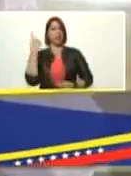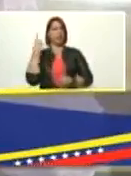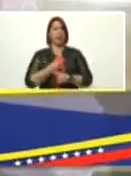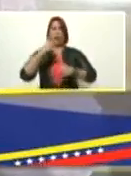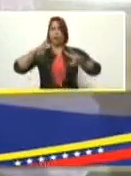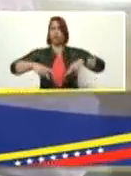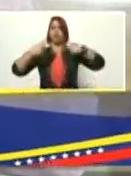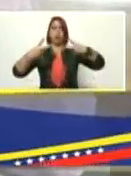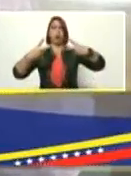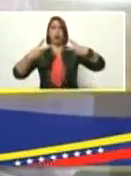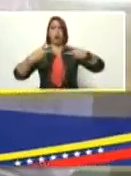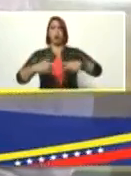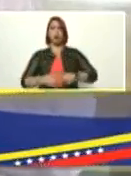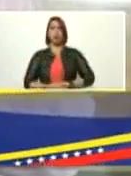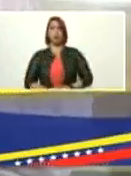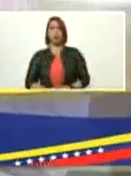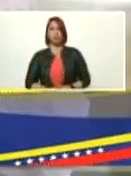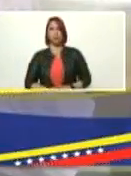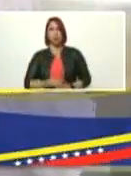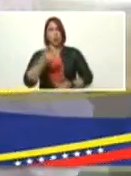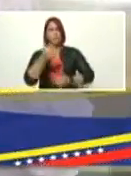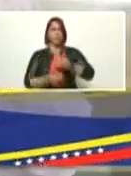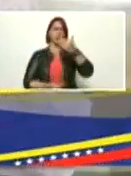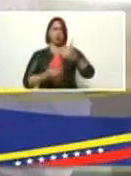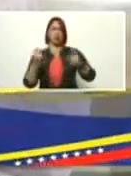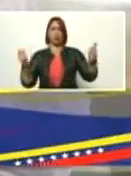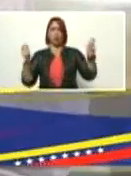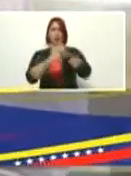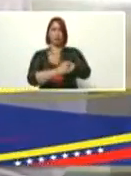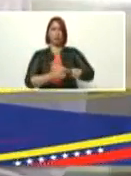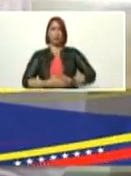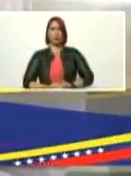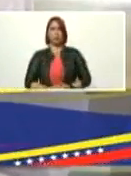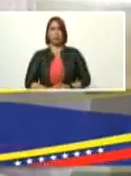vanguardia en los procesos de cambio